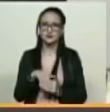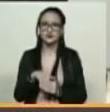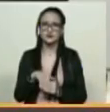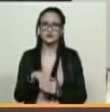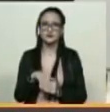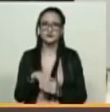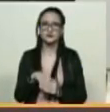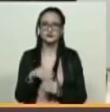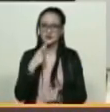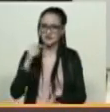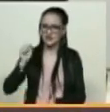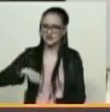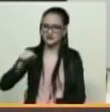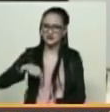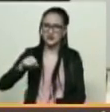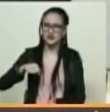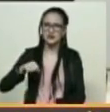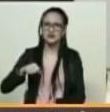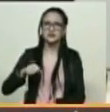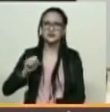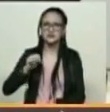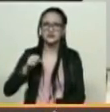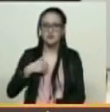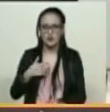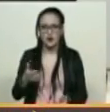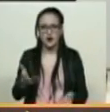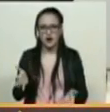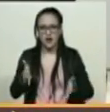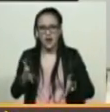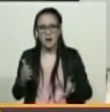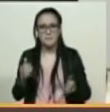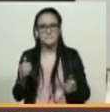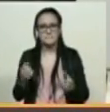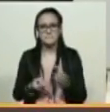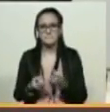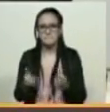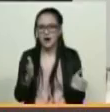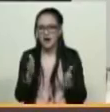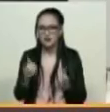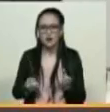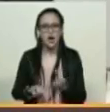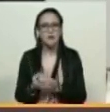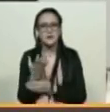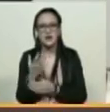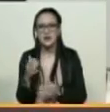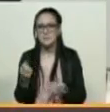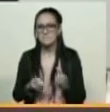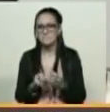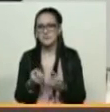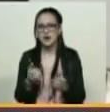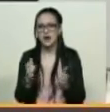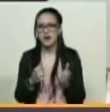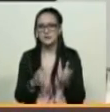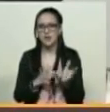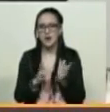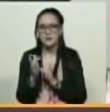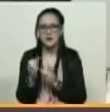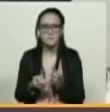dijo, sí, les voy a ganar en marzo, les voy a ganar en abril y les voy a ganar en mayo. No hay rollo,